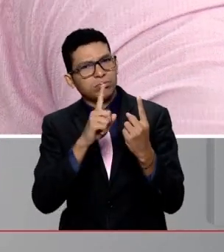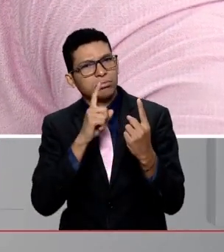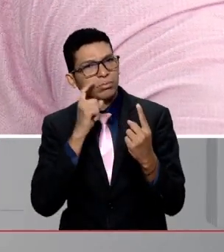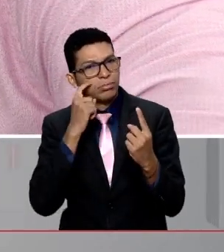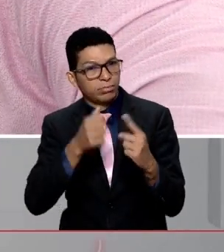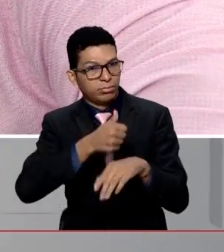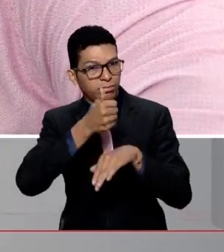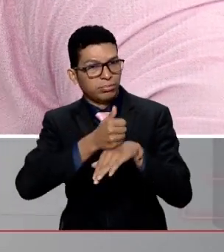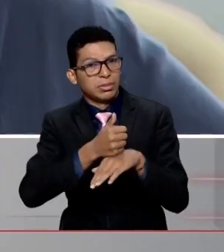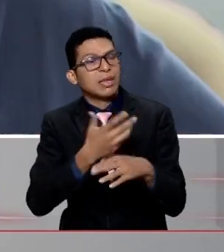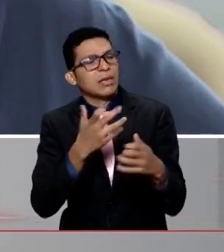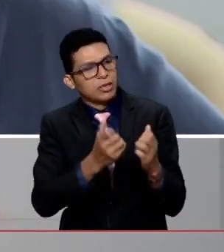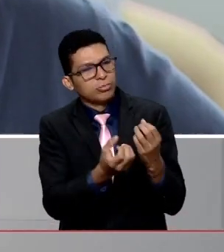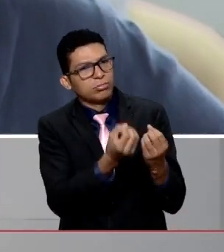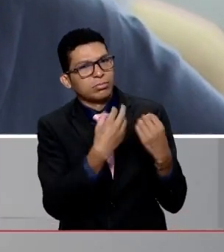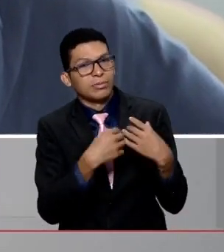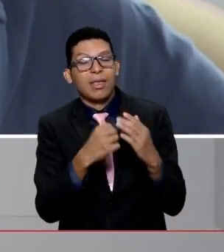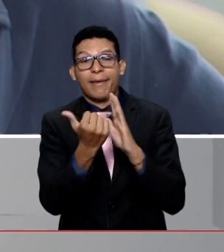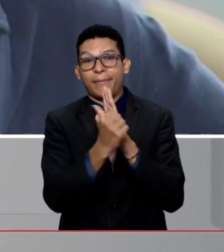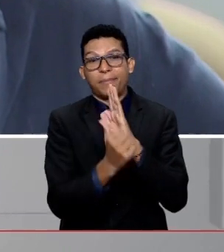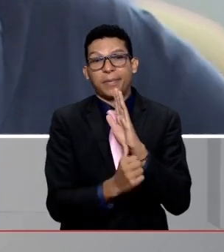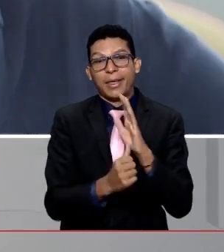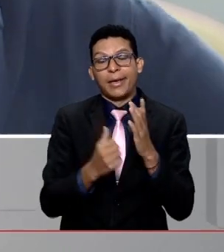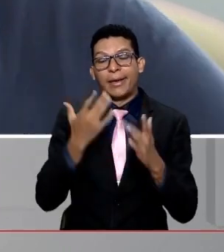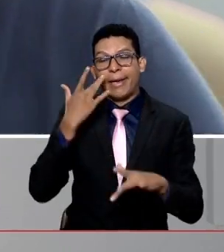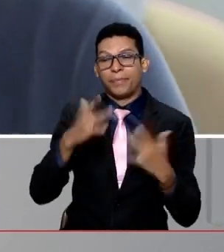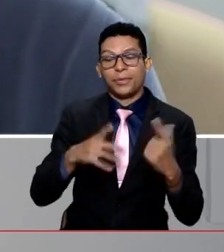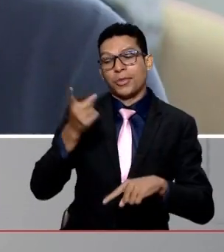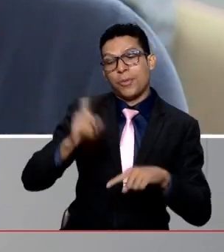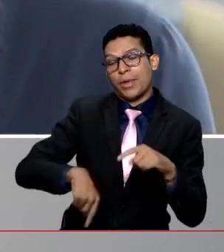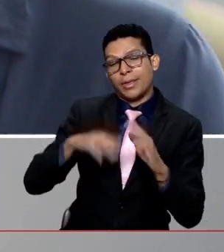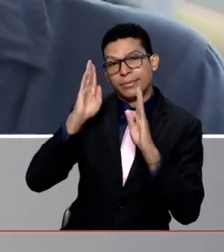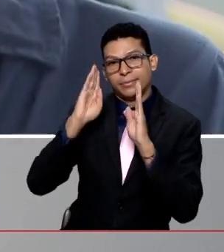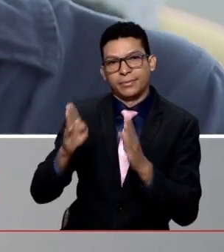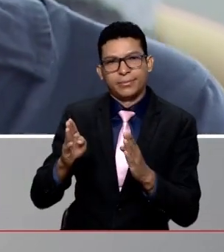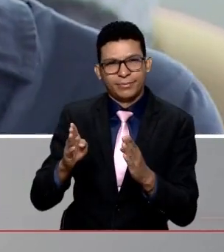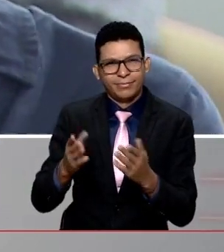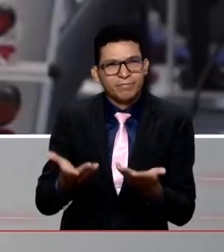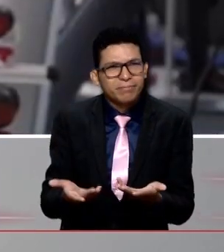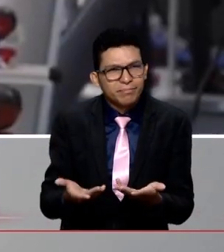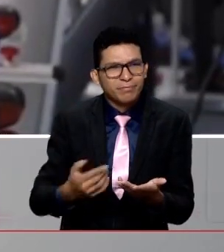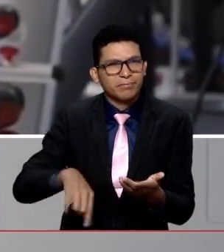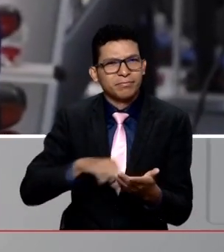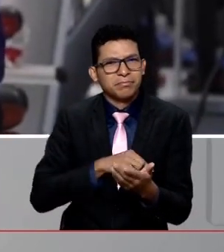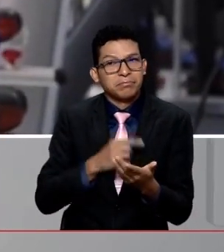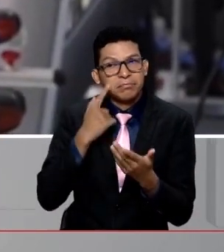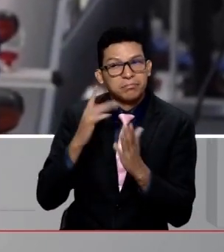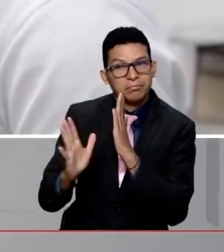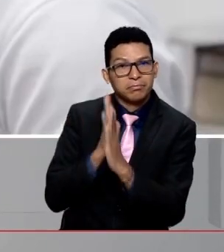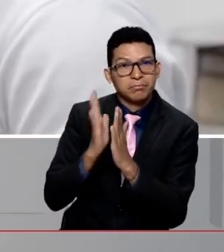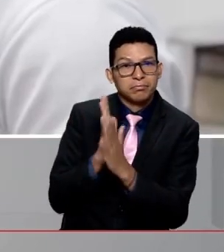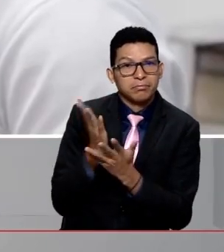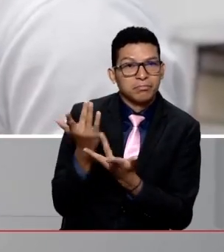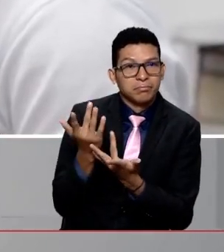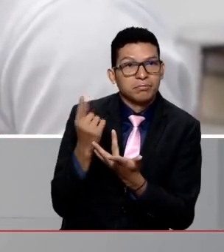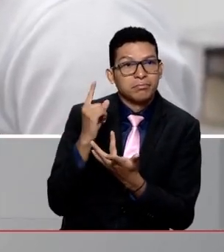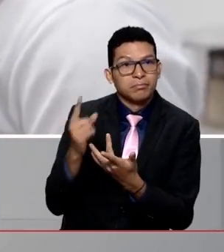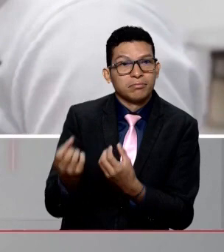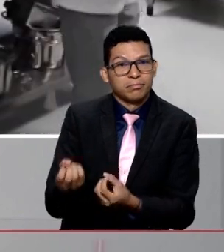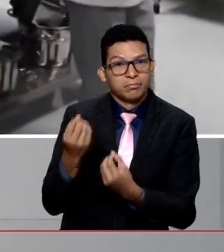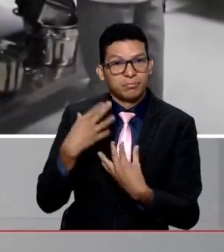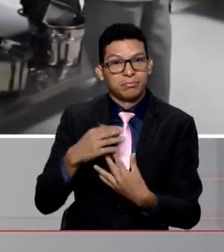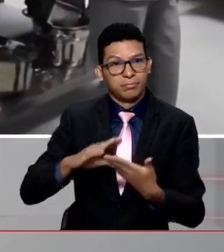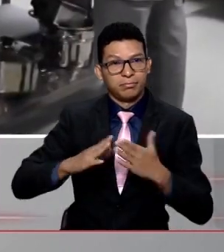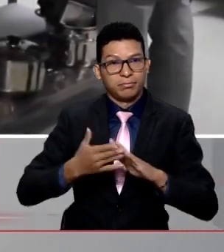sobre estos temas, pero su agenda al parecer no le permitió atendernos. Aquí seguimos atentas a conocer su versión de los hechos que expone